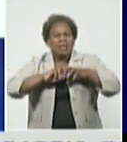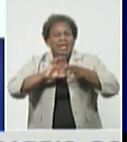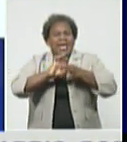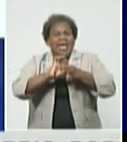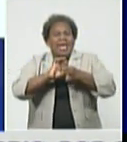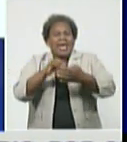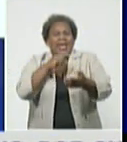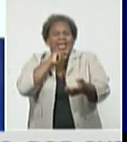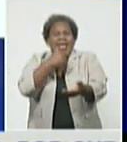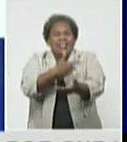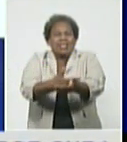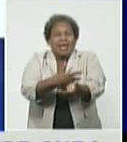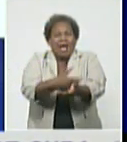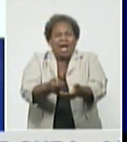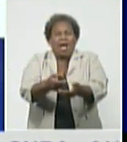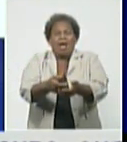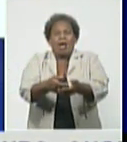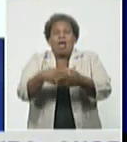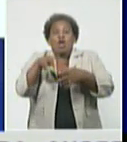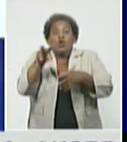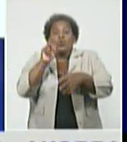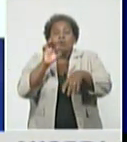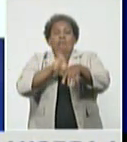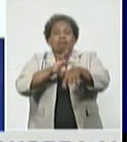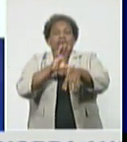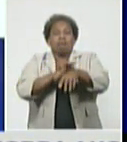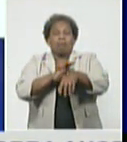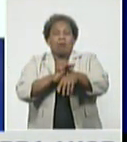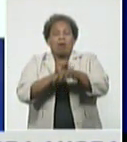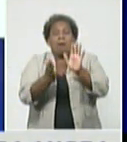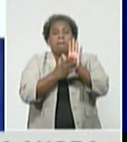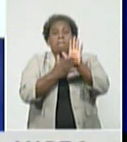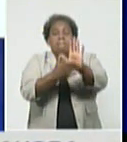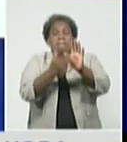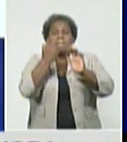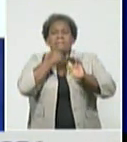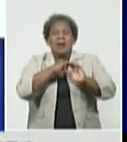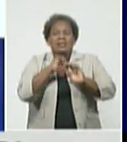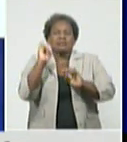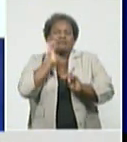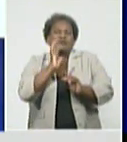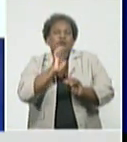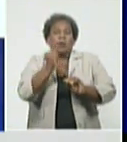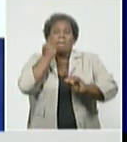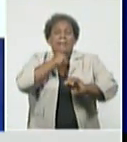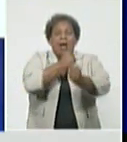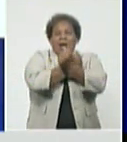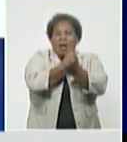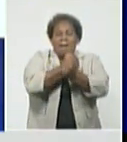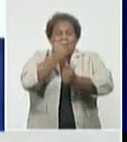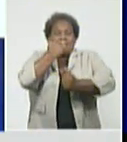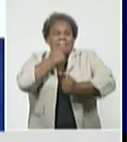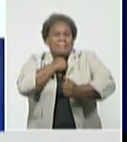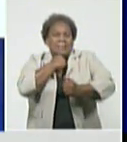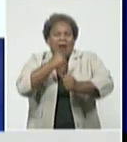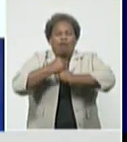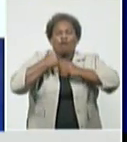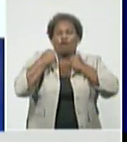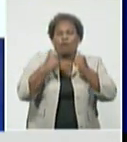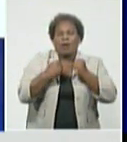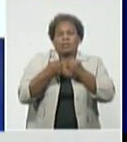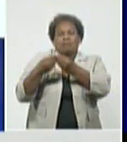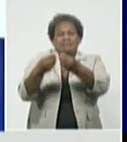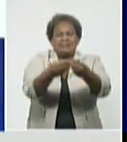de estos pacientes del nuevo virus, que mostró que es más infeccioso, más peligroso, que se multiplica mucho